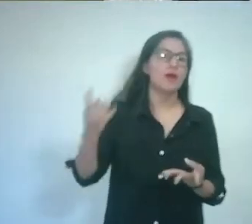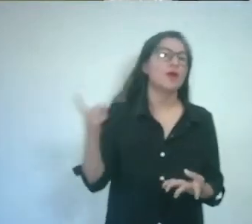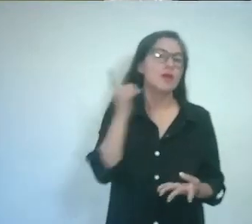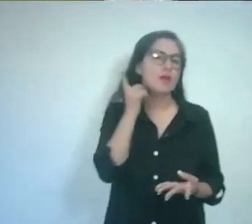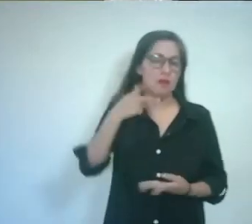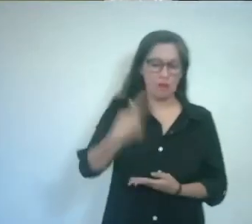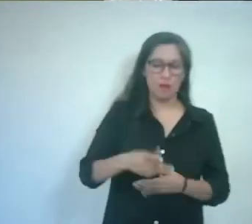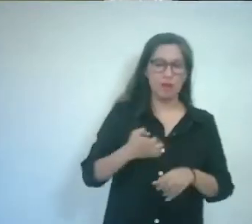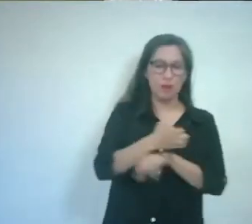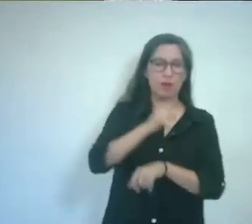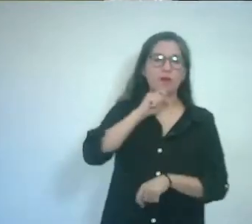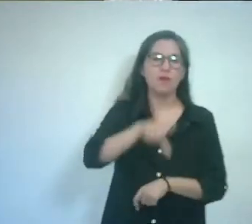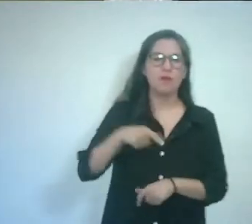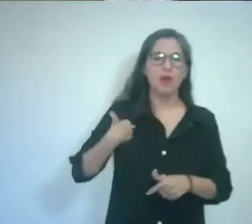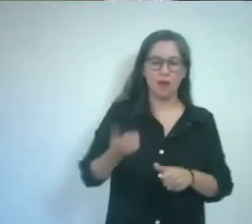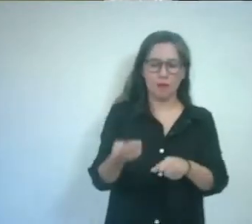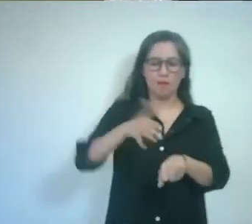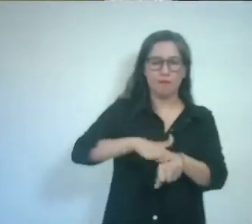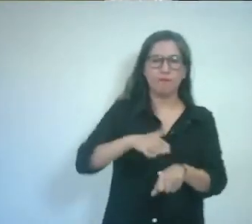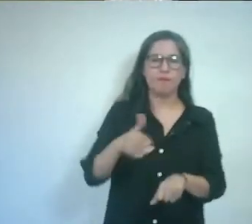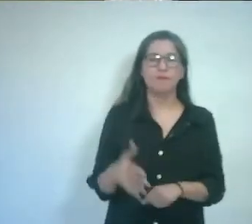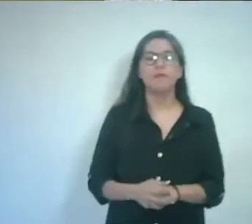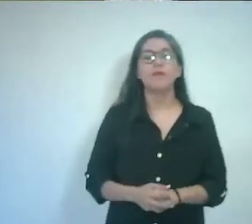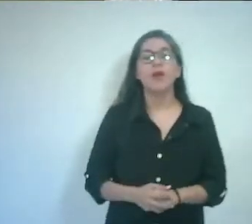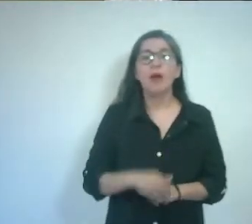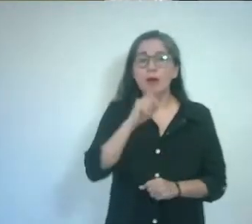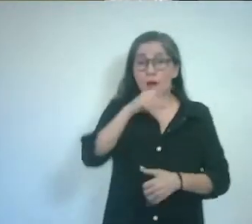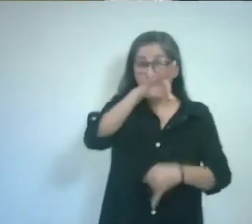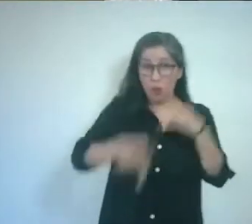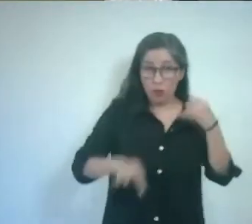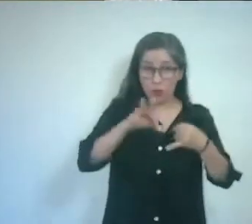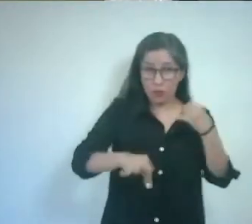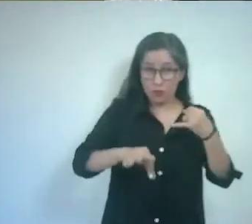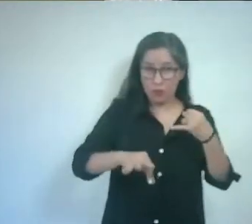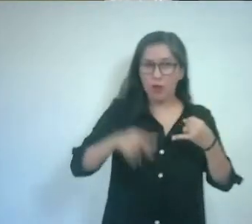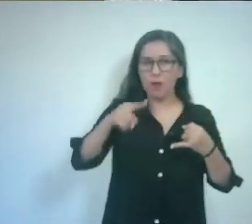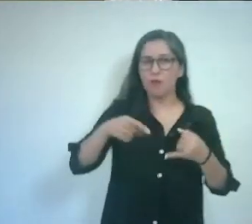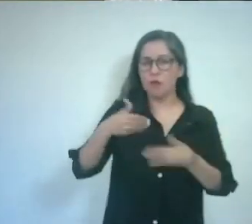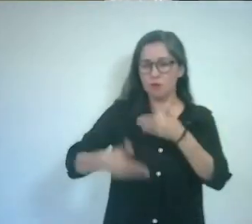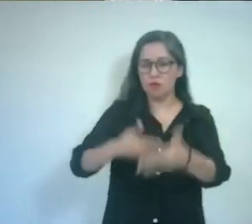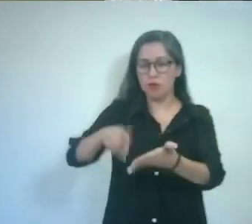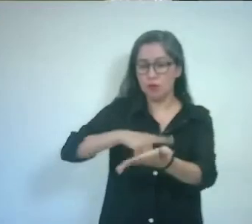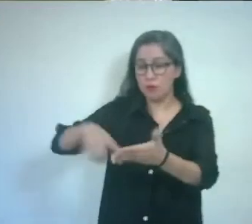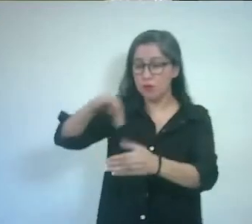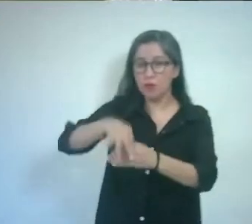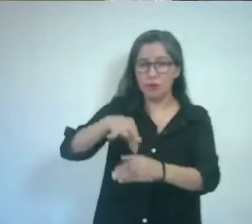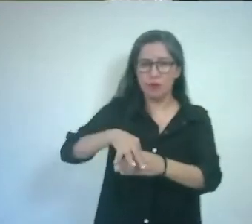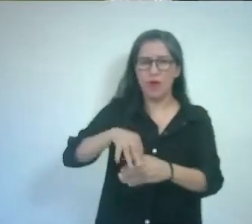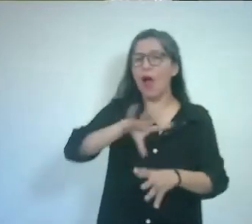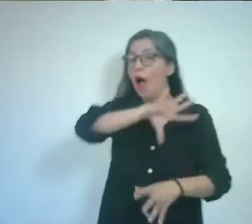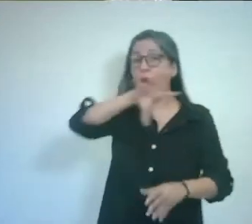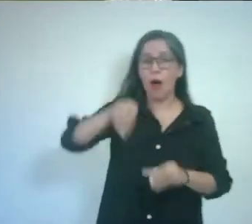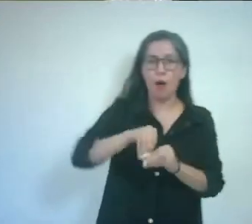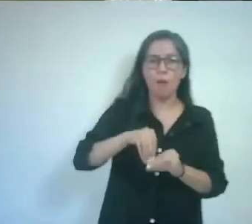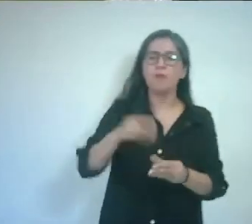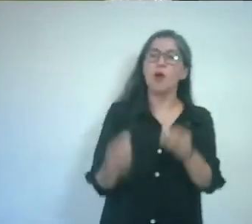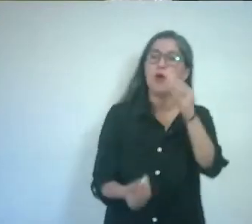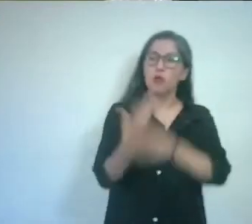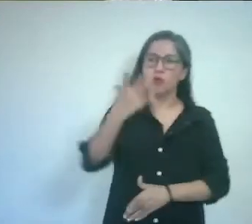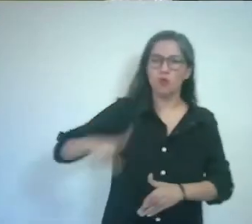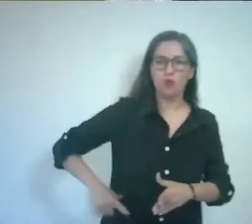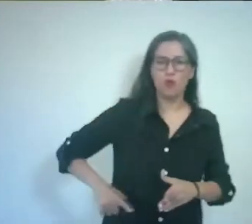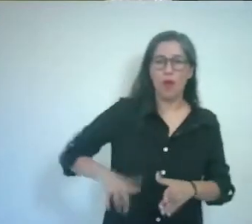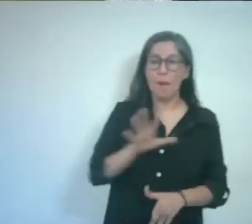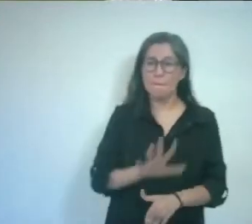locales, así como ayuntamientos. Al finalizar este proceso electoral, se reconfigurará totalmente el poder público de nuestro país y